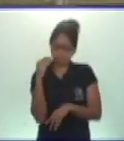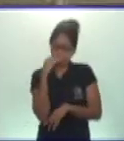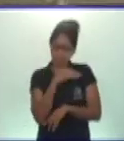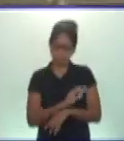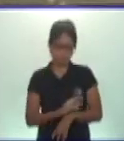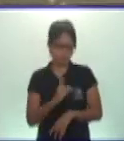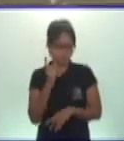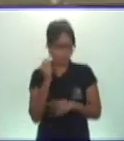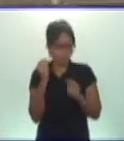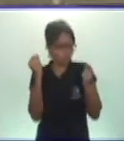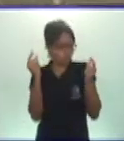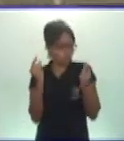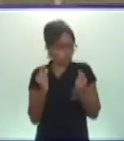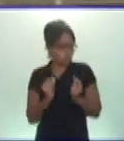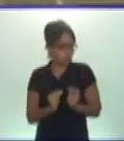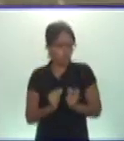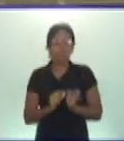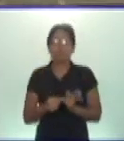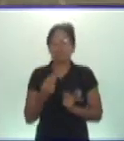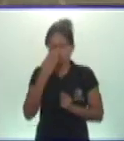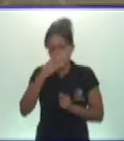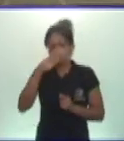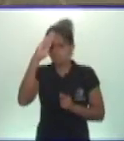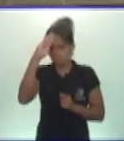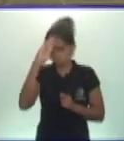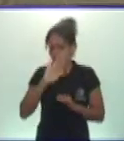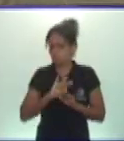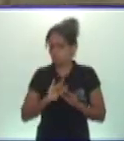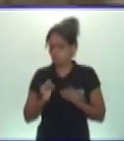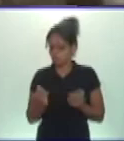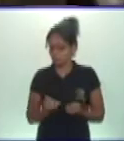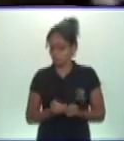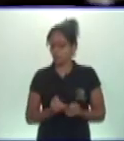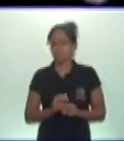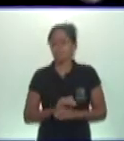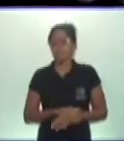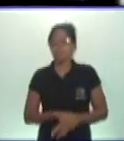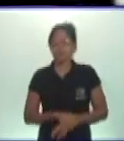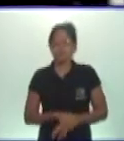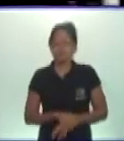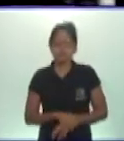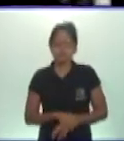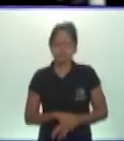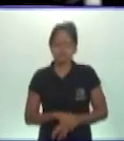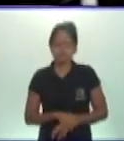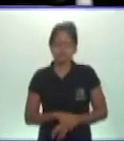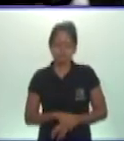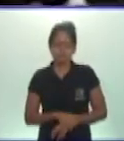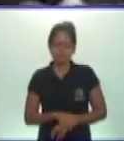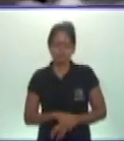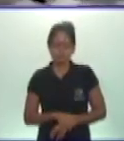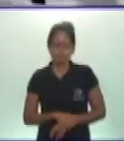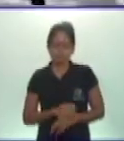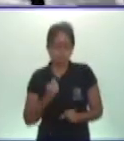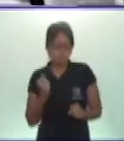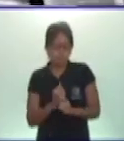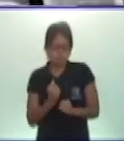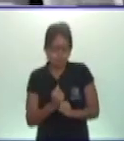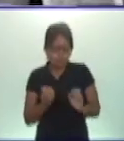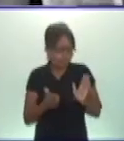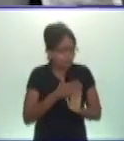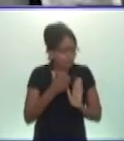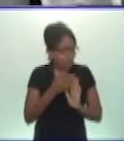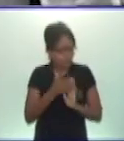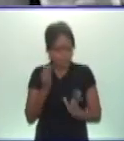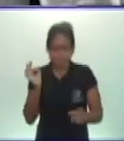De Cuba también estuvo a cargo de la obra la compañía de fomento del túnel de La Habana. Los trabajos de construcción comenzaron el 19